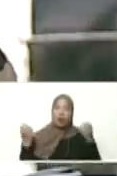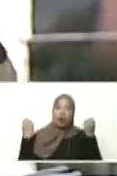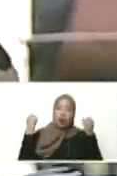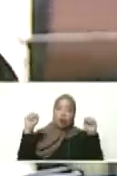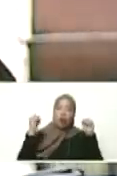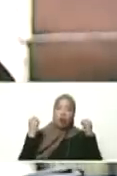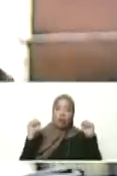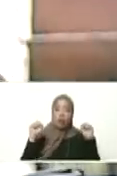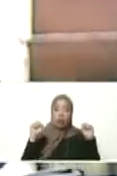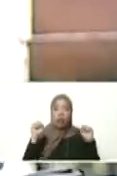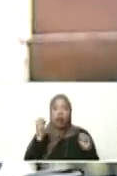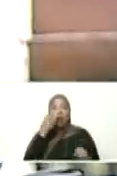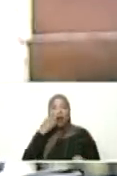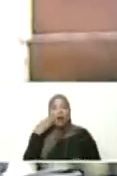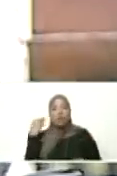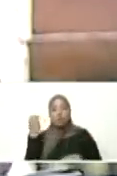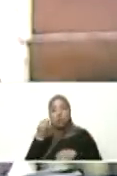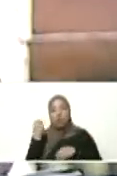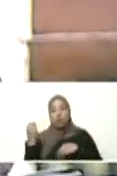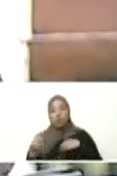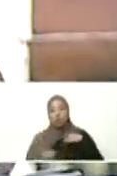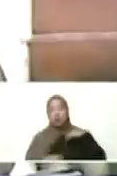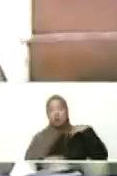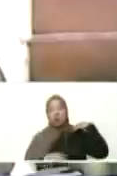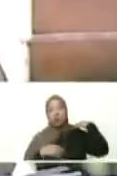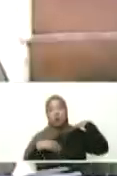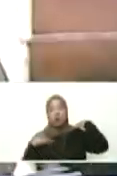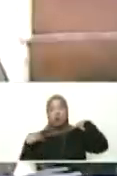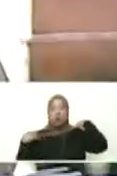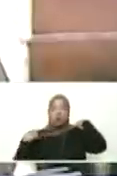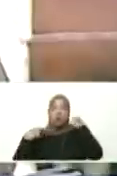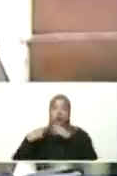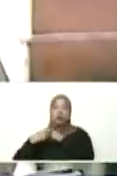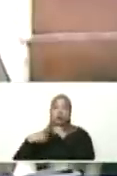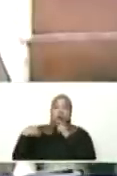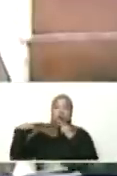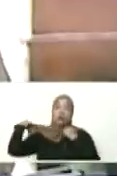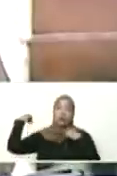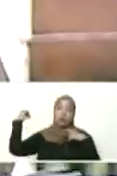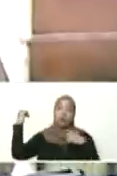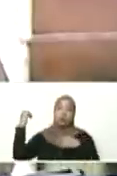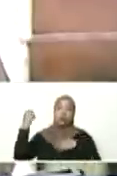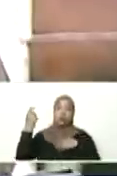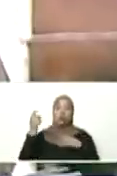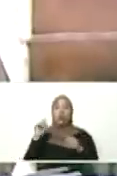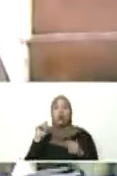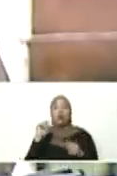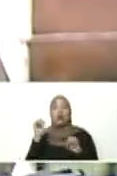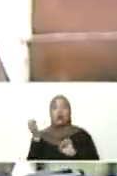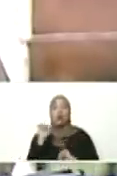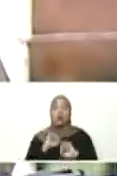a la experiencia, a la realidad. Y evitar el teoricismo,